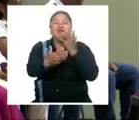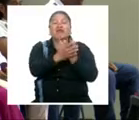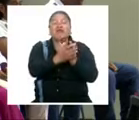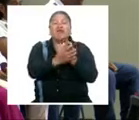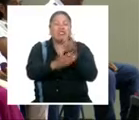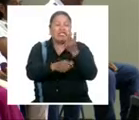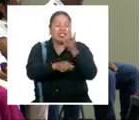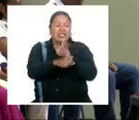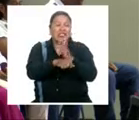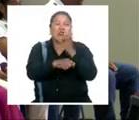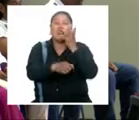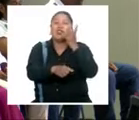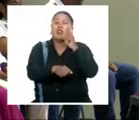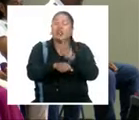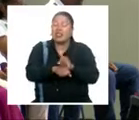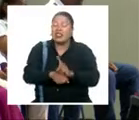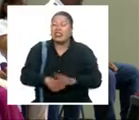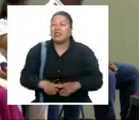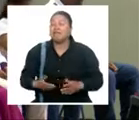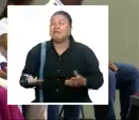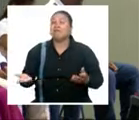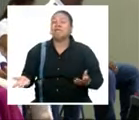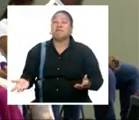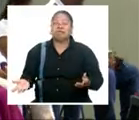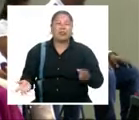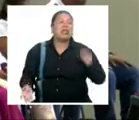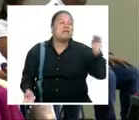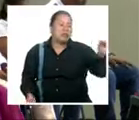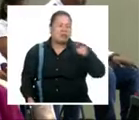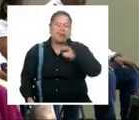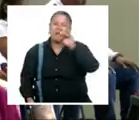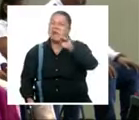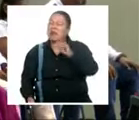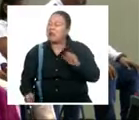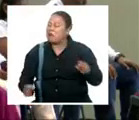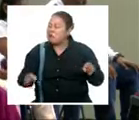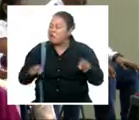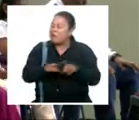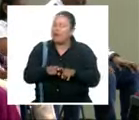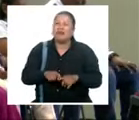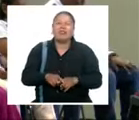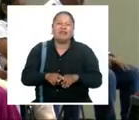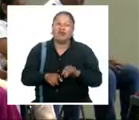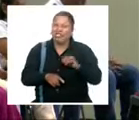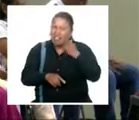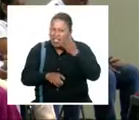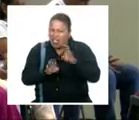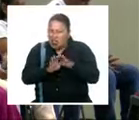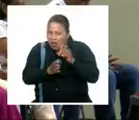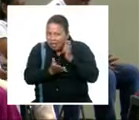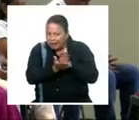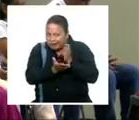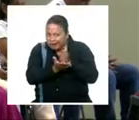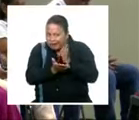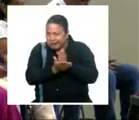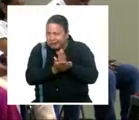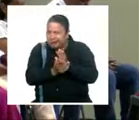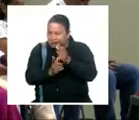3 días, 4 días, y así lo han retenido, y le trae muchas ganas,